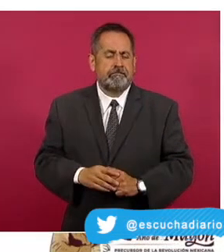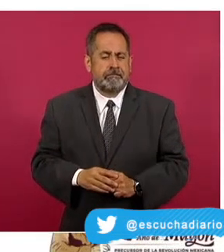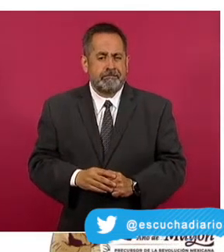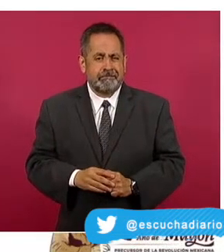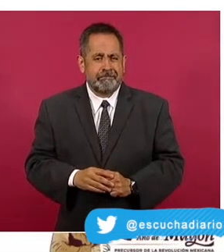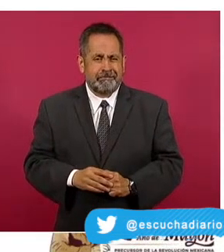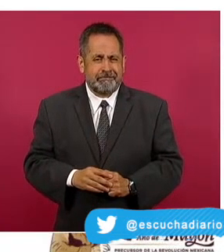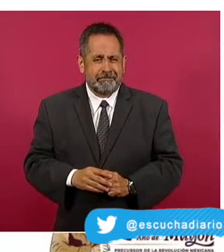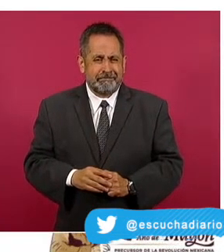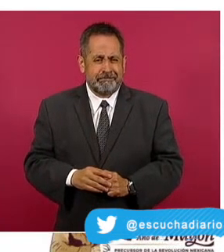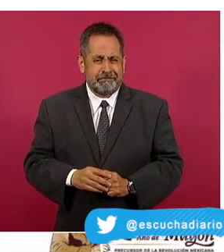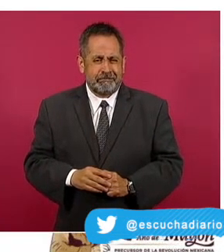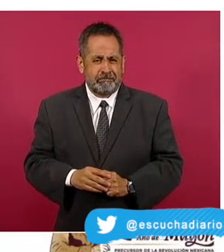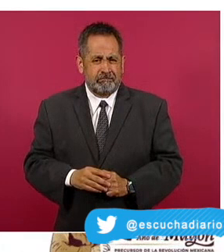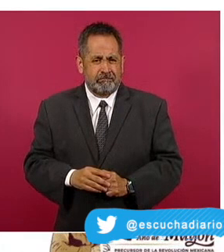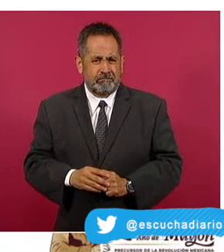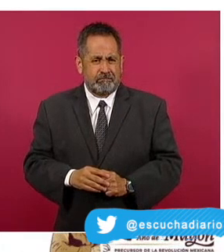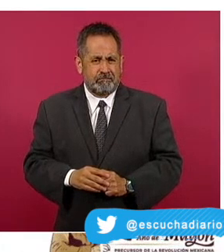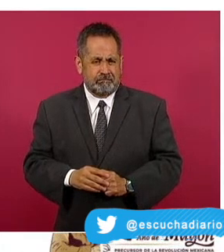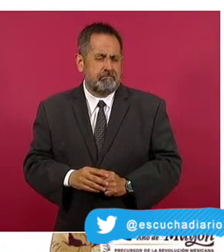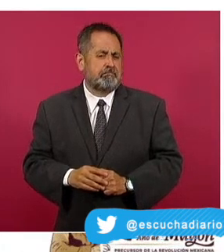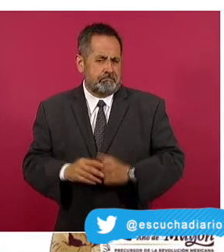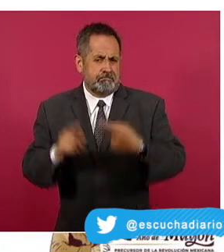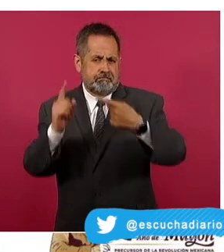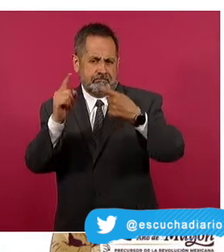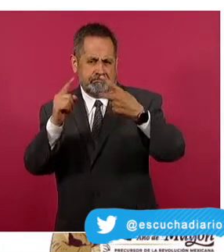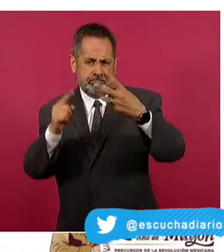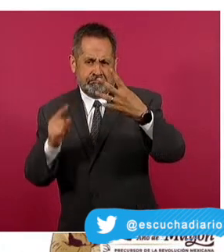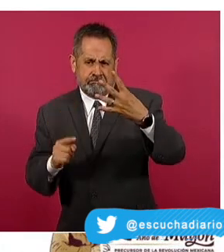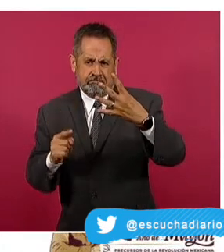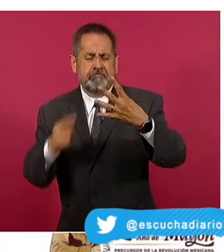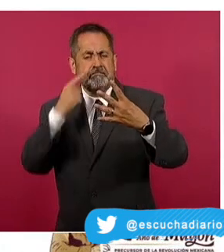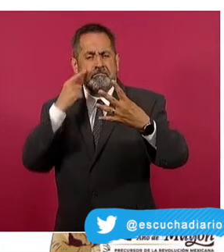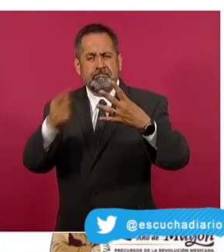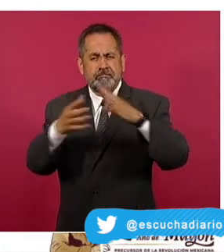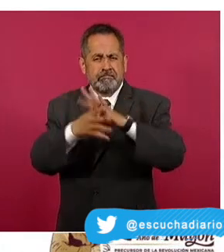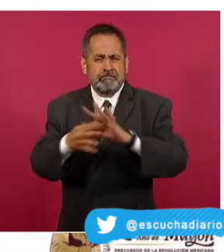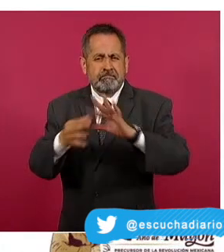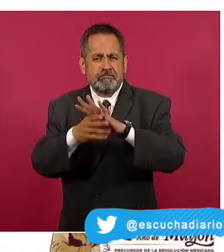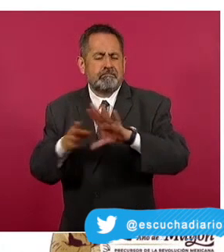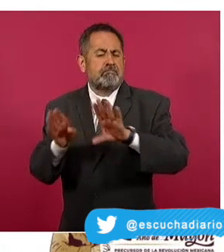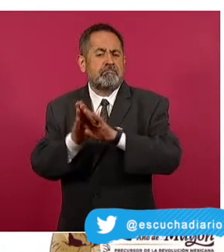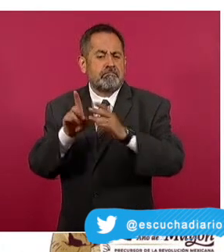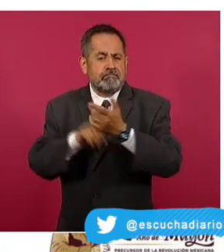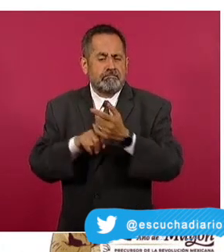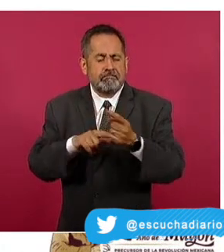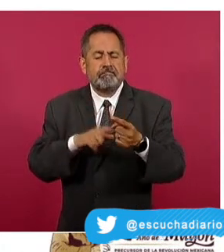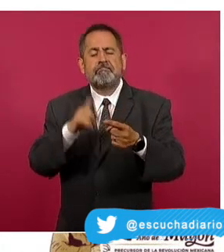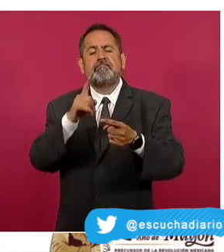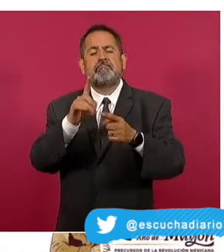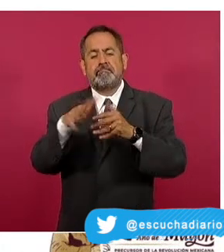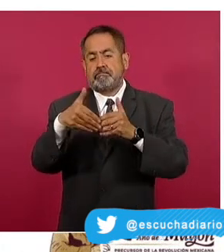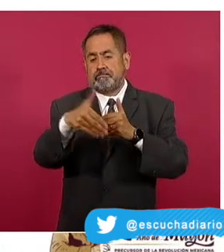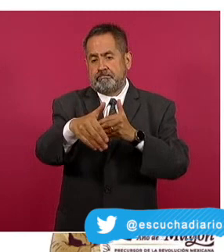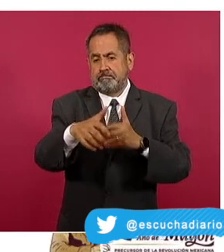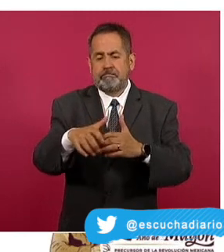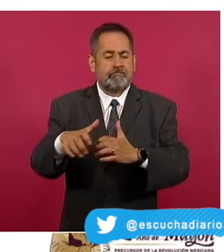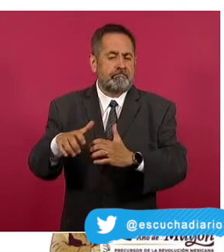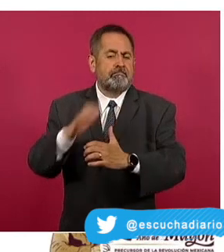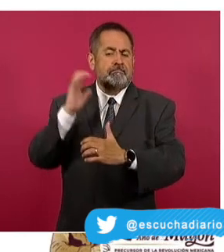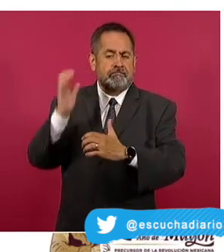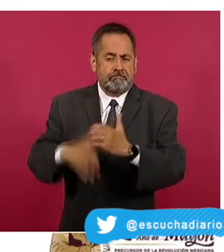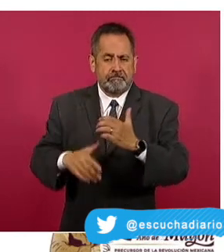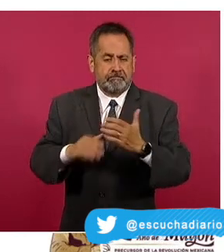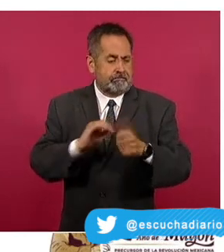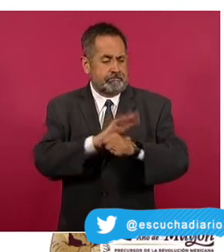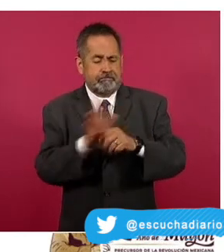en camas generales y 99% con respirador mecánico. En cuanto a la vacunación en México, hasta el día de hoy